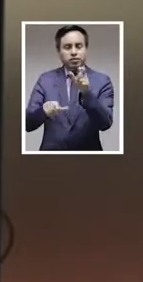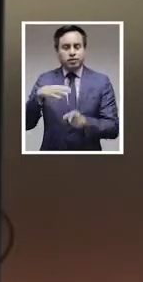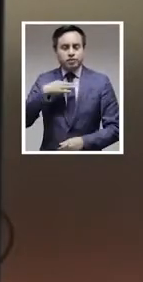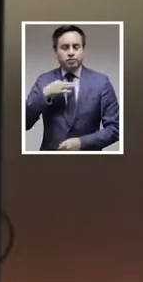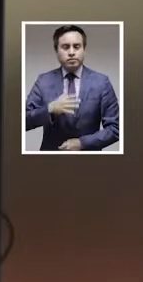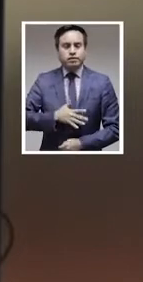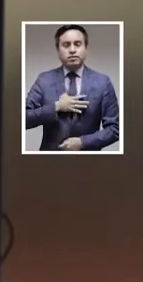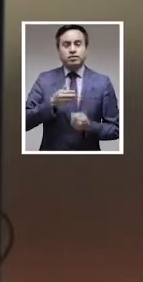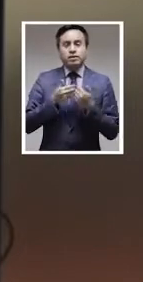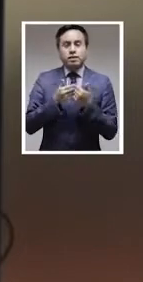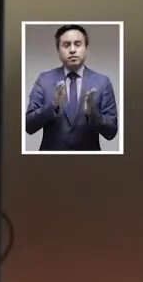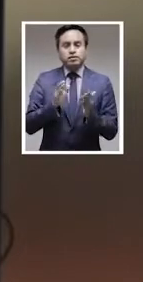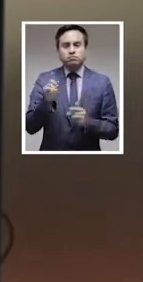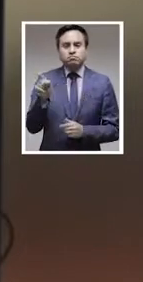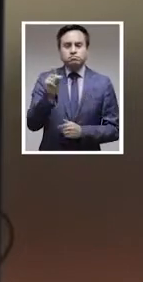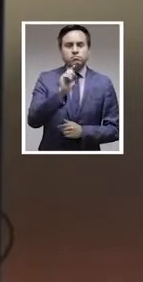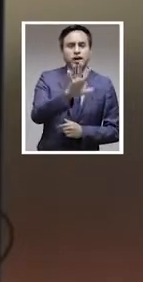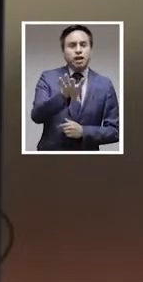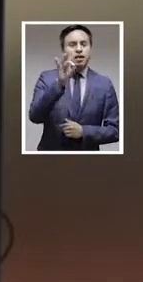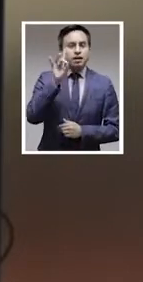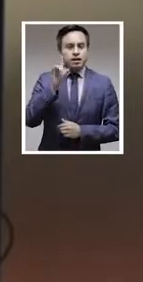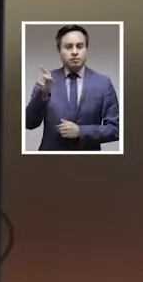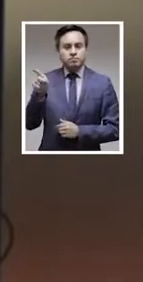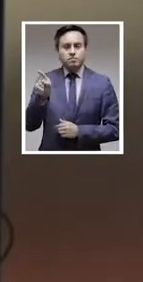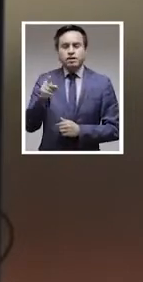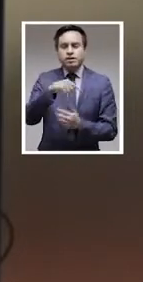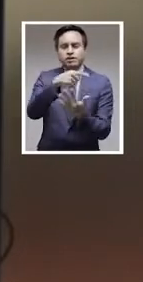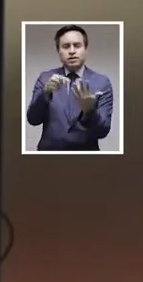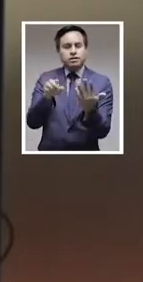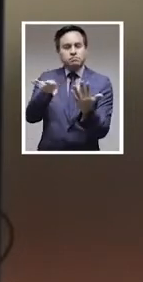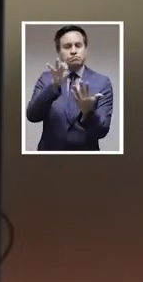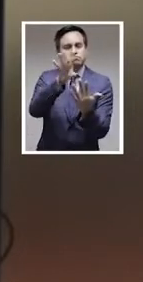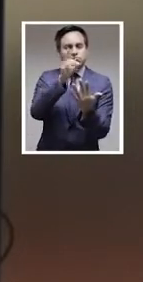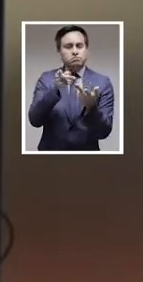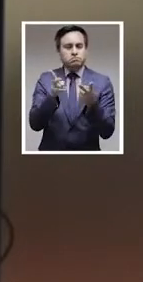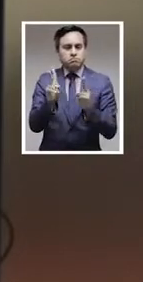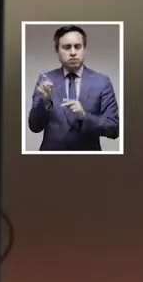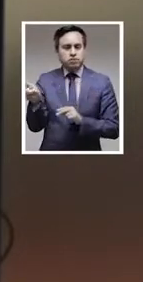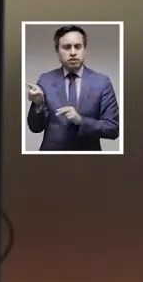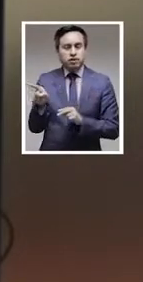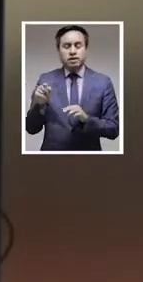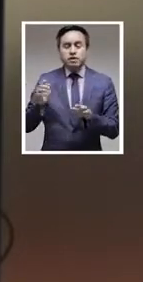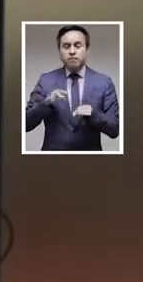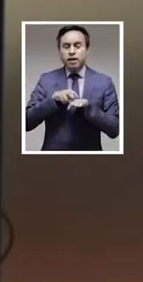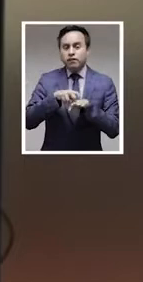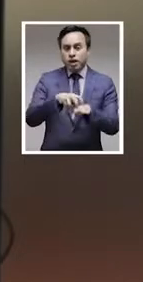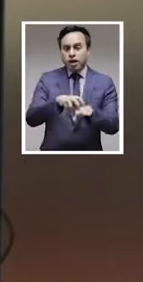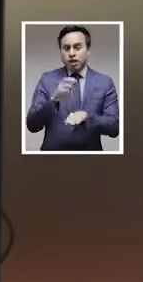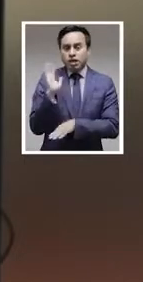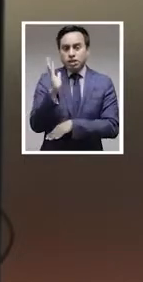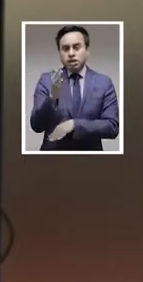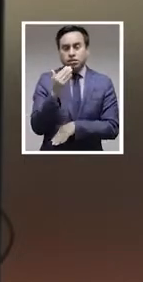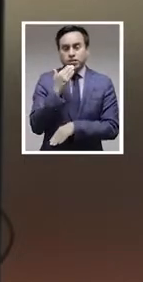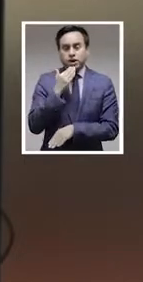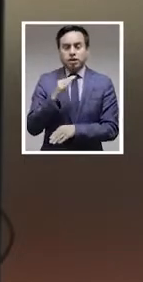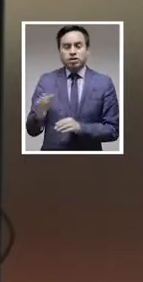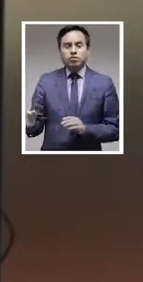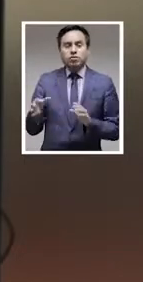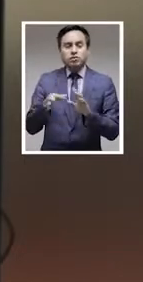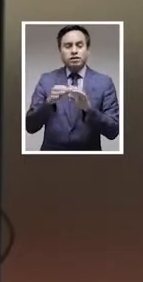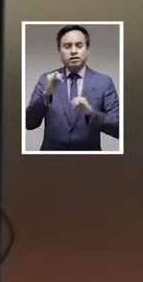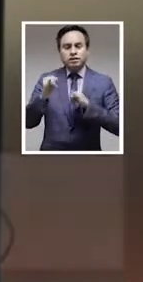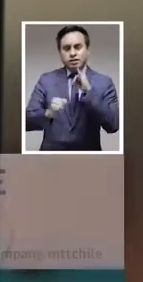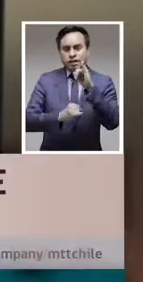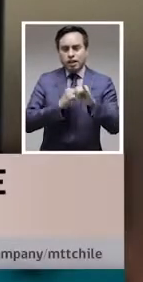se sientan libres para elegir, que tengan muchas alternativas, no solo en viajes, también en conectividad